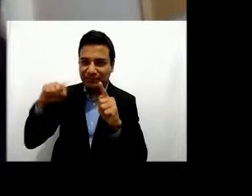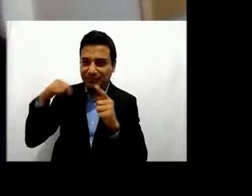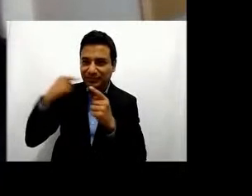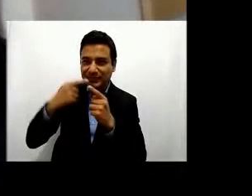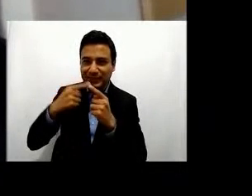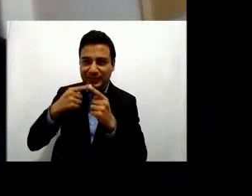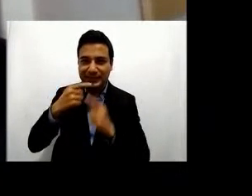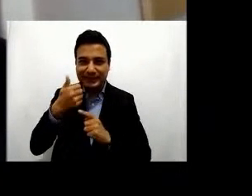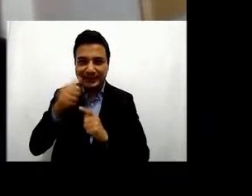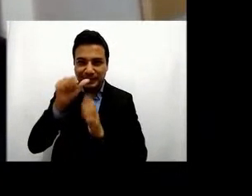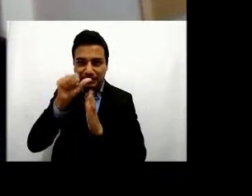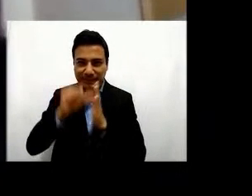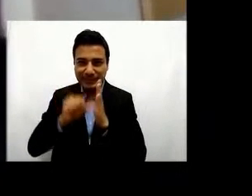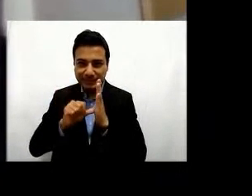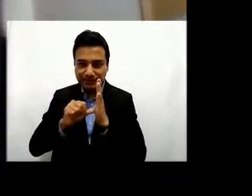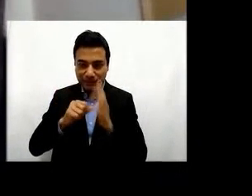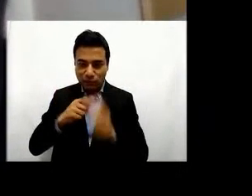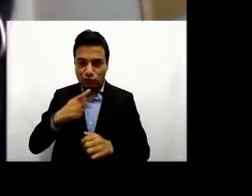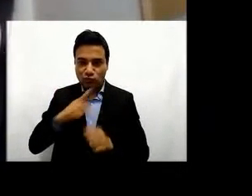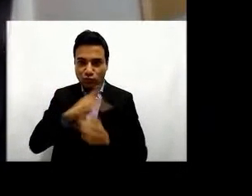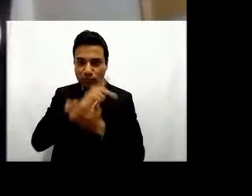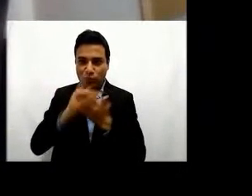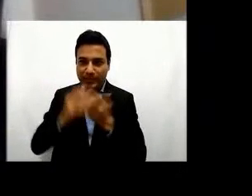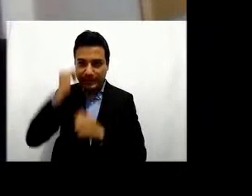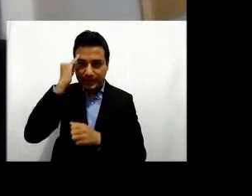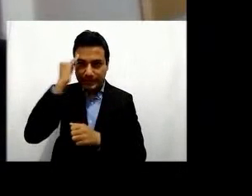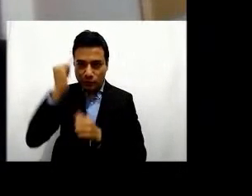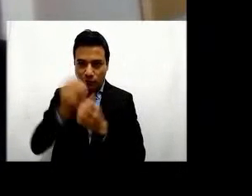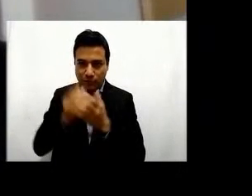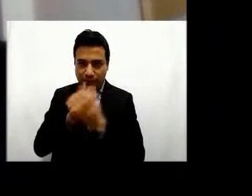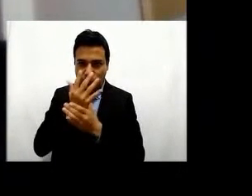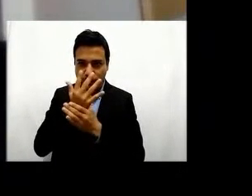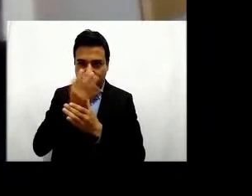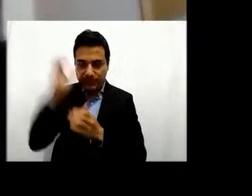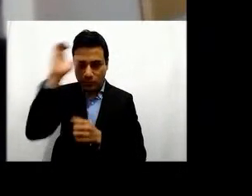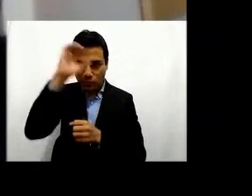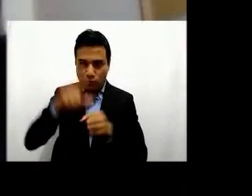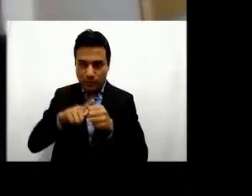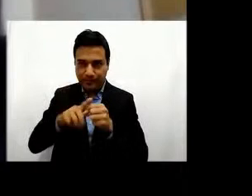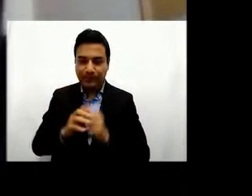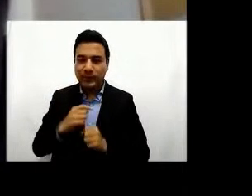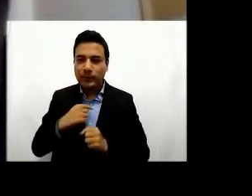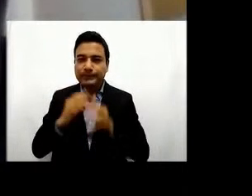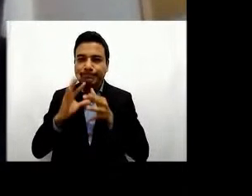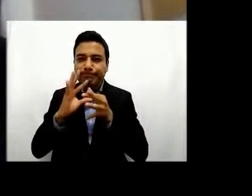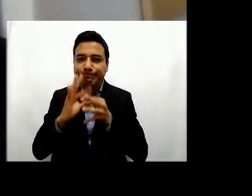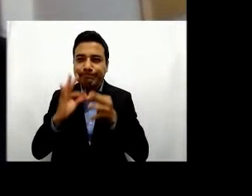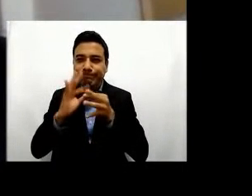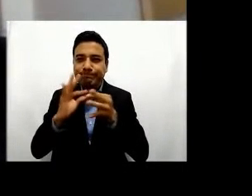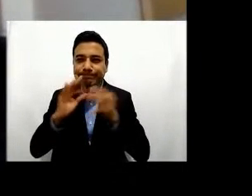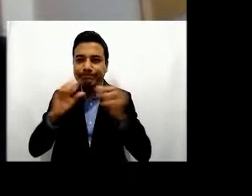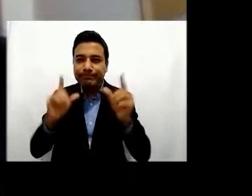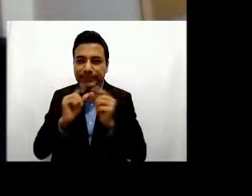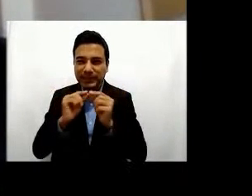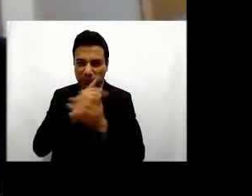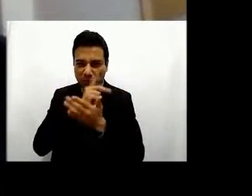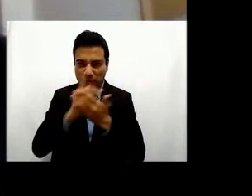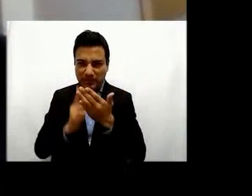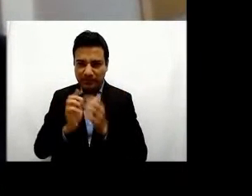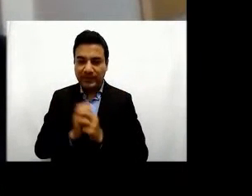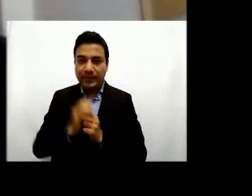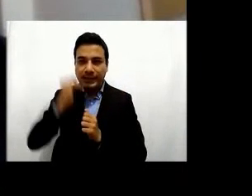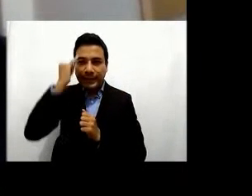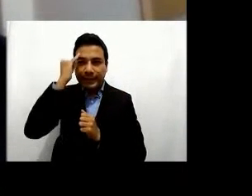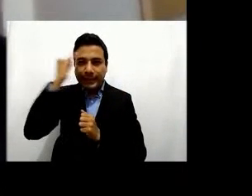6 meses del programa de Innovación para la Cultura. Les platico brevemente de qué es este programa. Innovación para la Cultura es